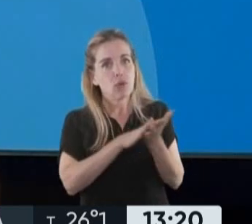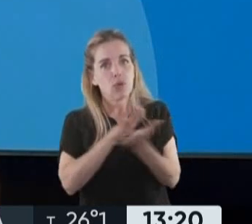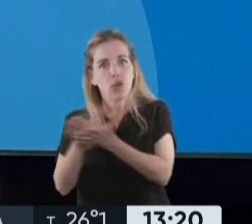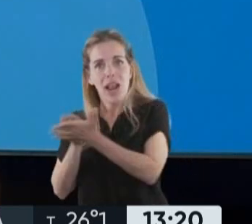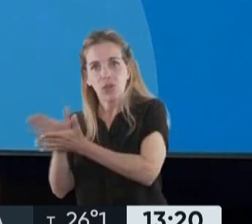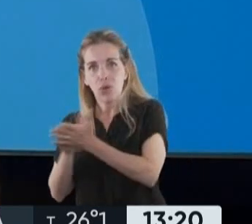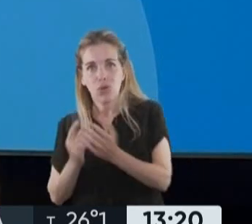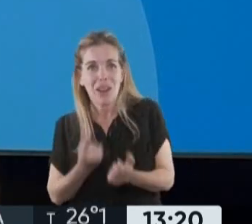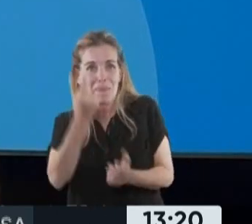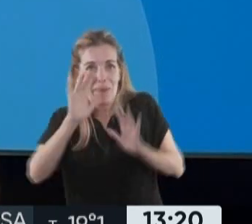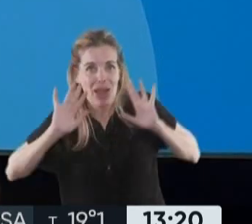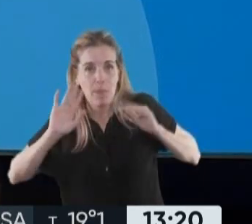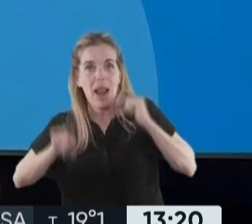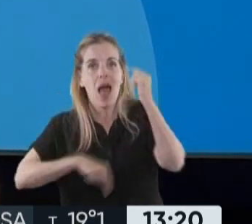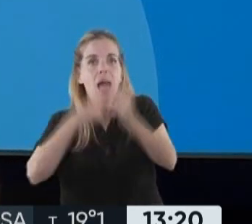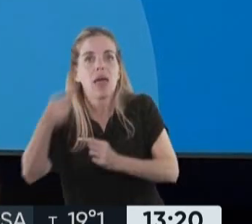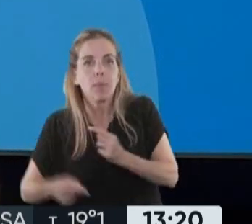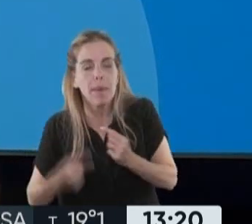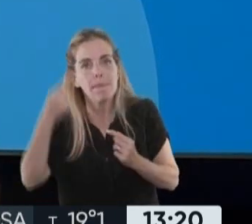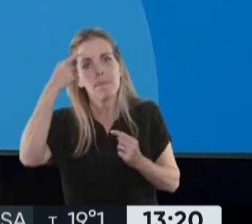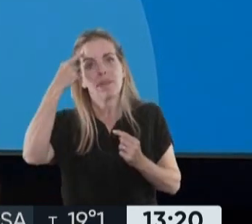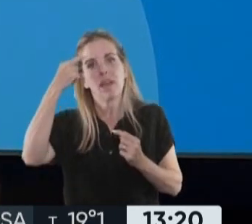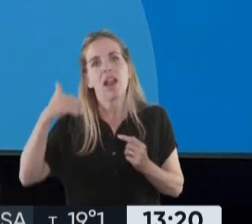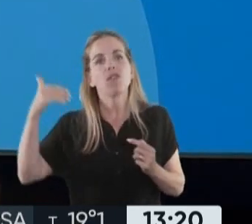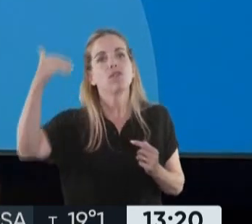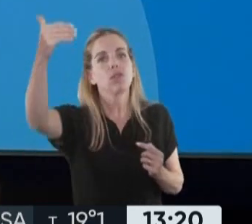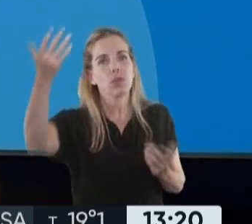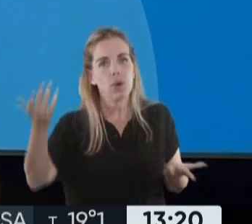problemas para poder animarnos a pensar en el futuro.